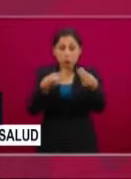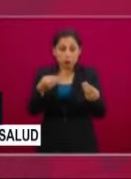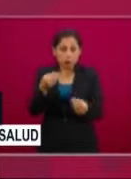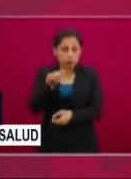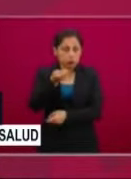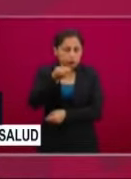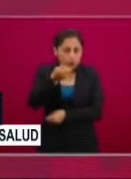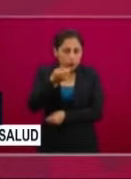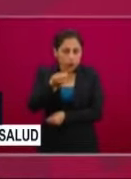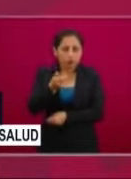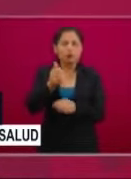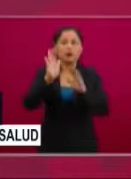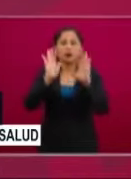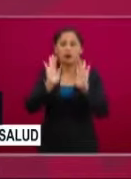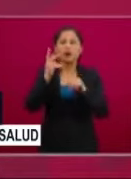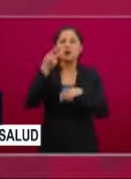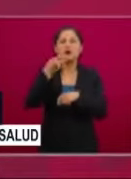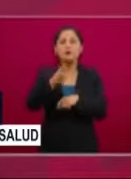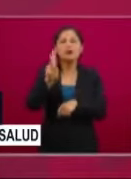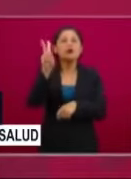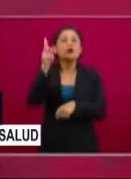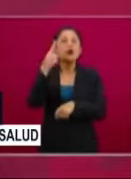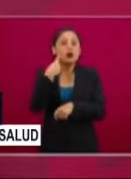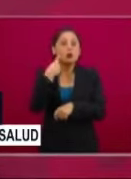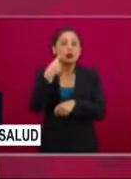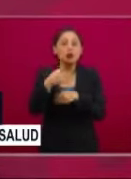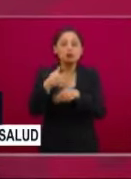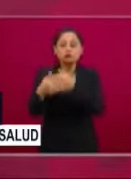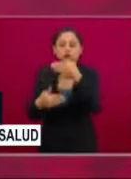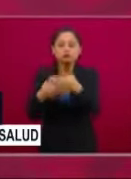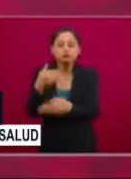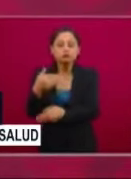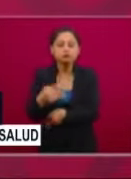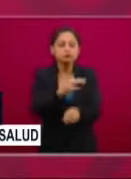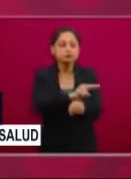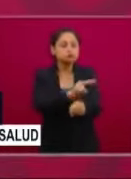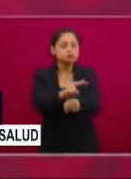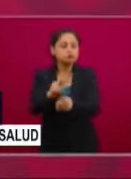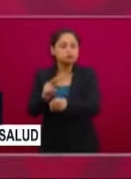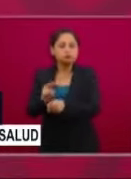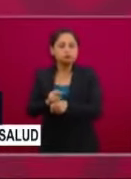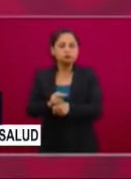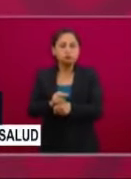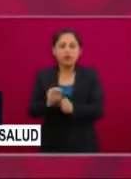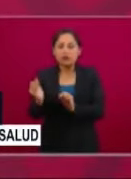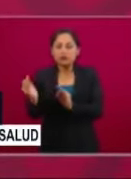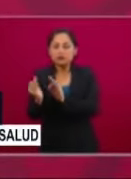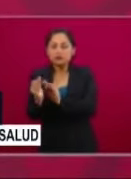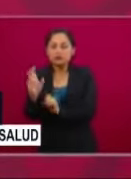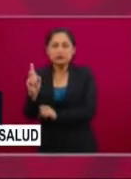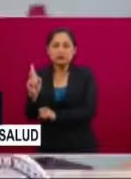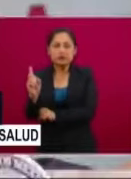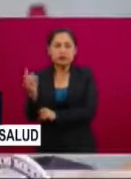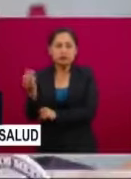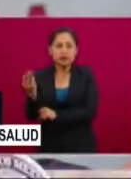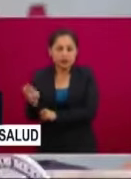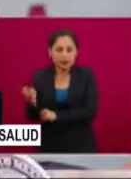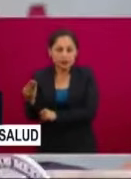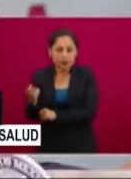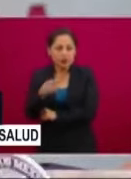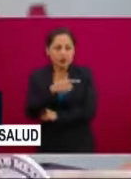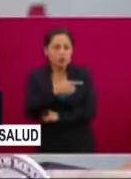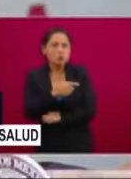involucre pero que lo haga con conocimiento de causa no propagando rumores y queriendo desprestigiar la información que está basada en